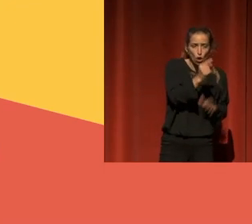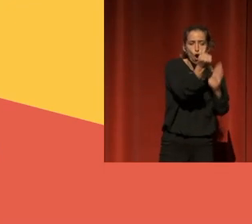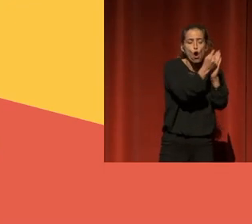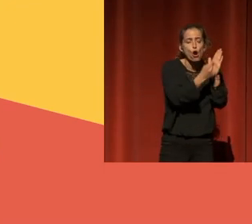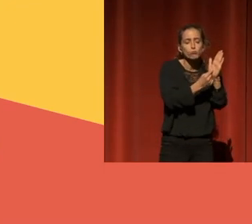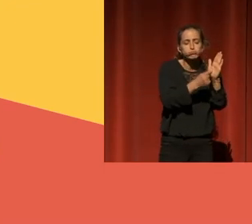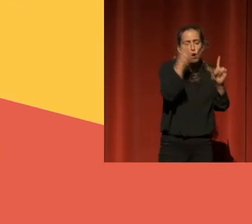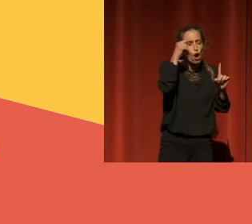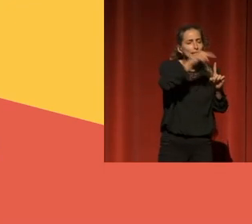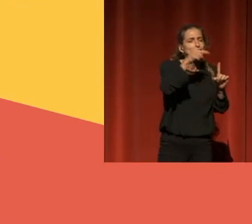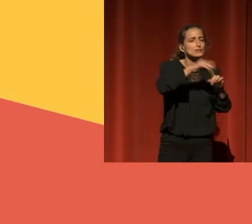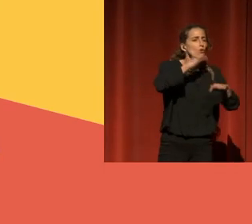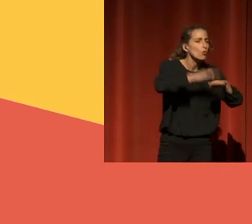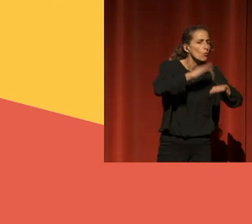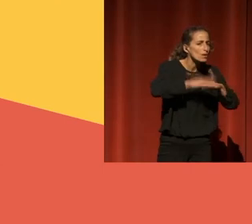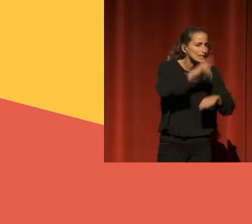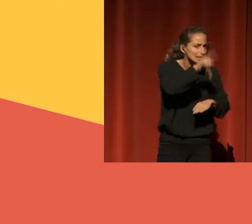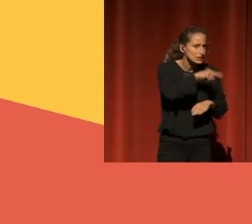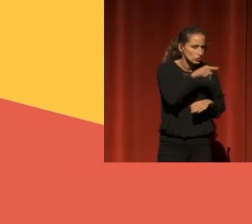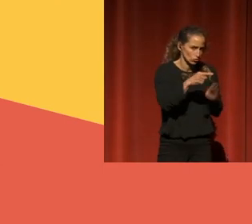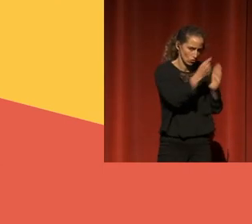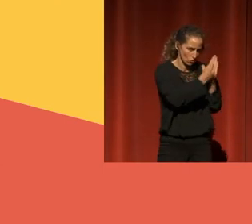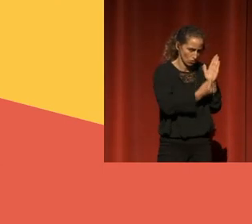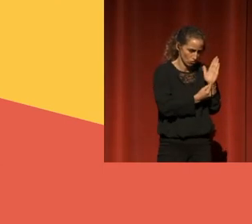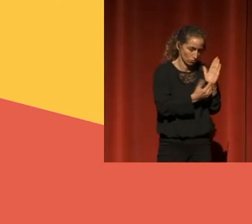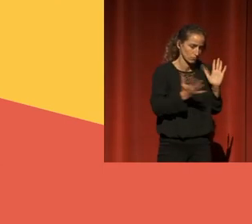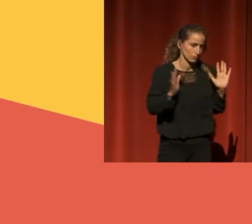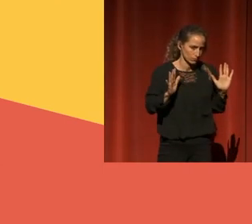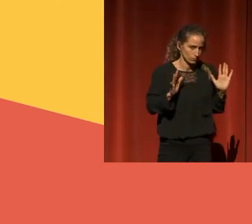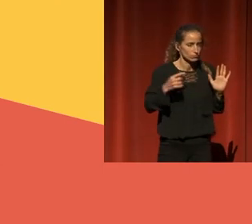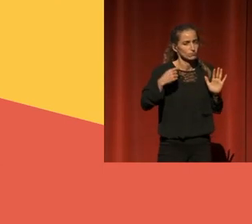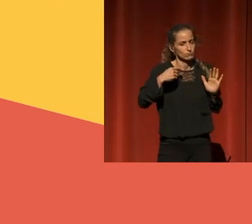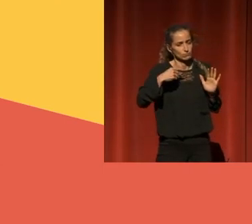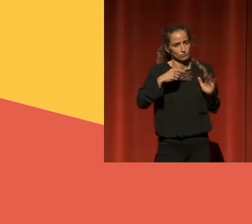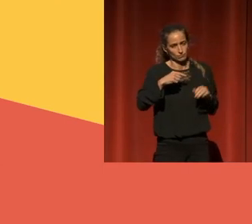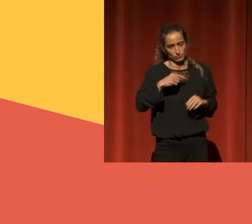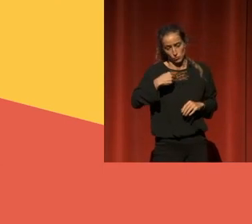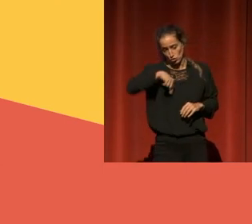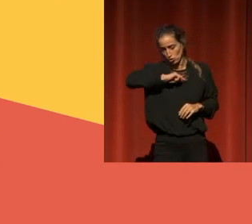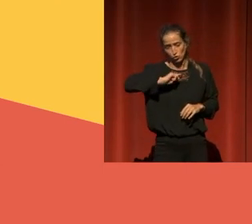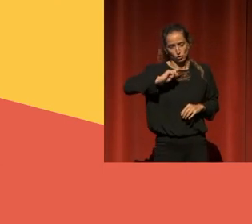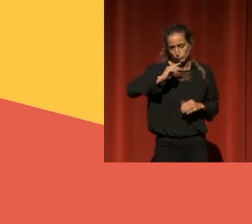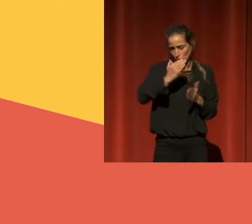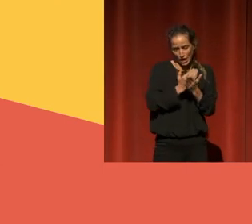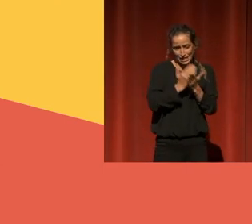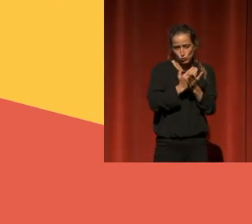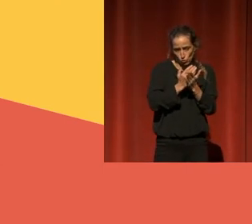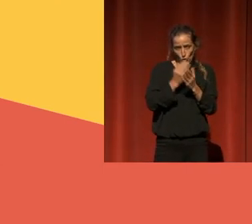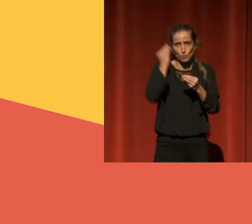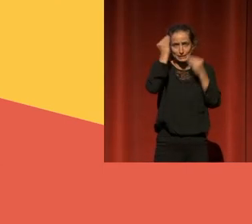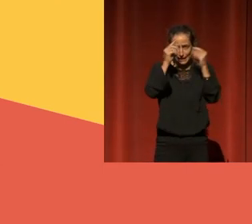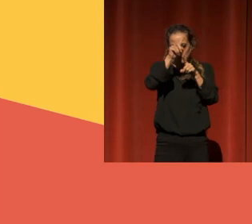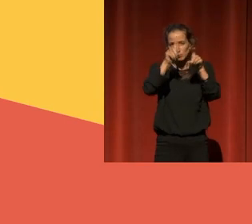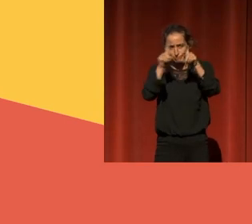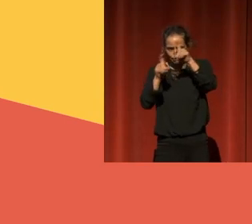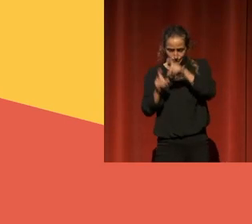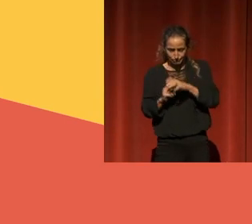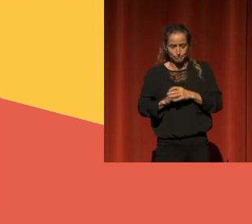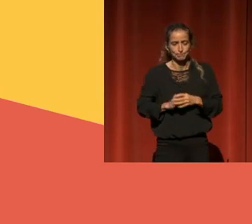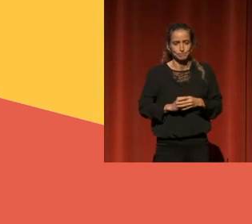no estas preguntas nos nos planteamos en el estudio con el objetivo los